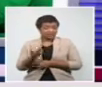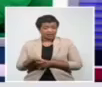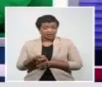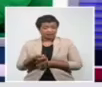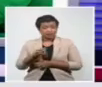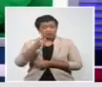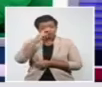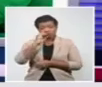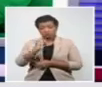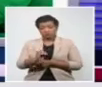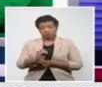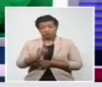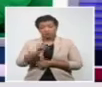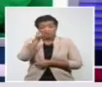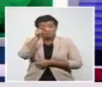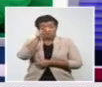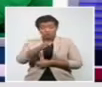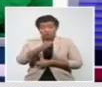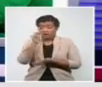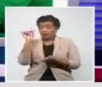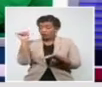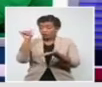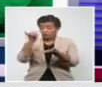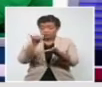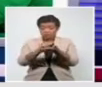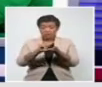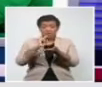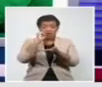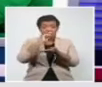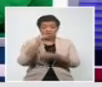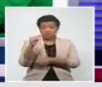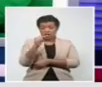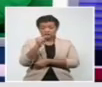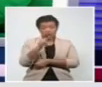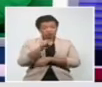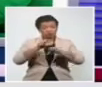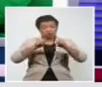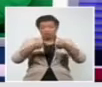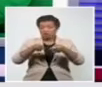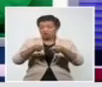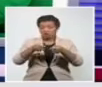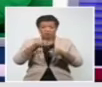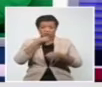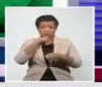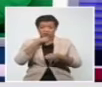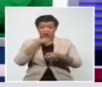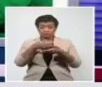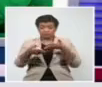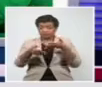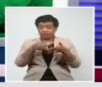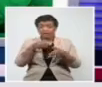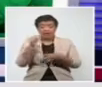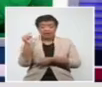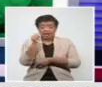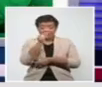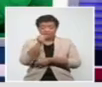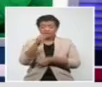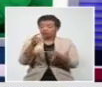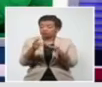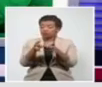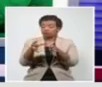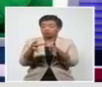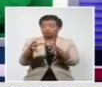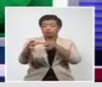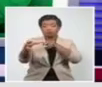va para un centro de aislamiento. Todo el que arribe a nuestro país va directamente para un centro de